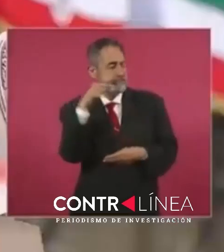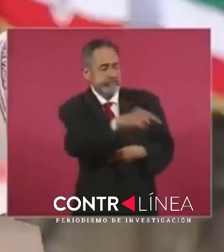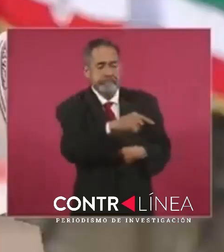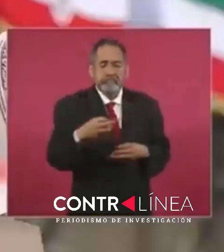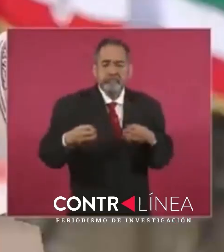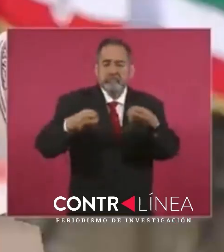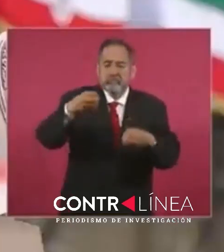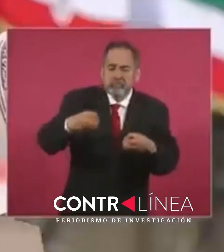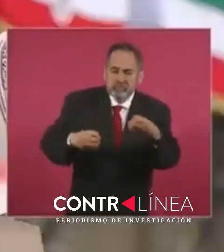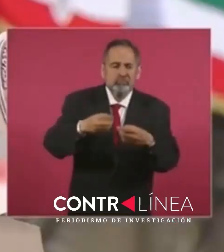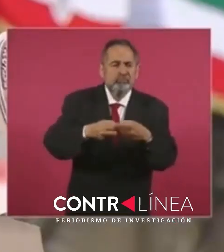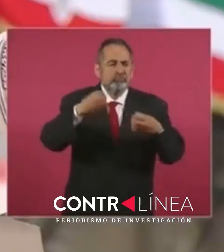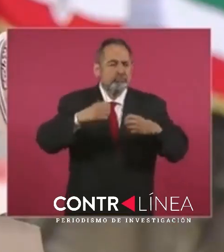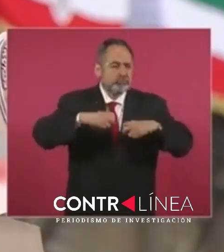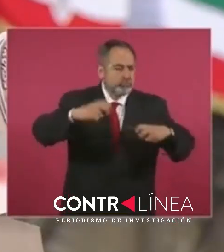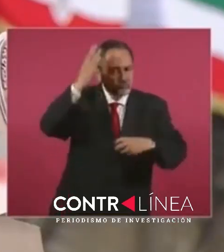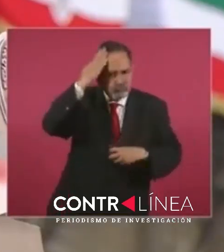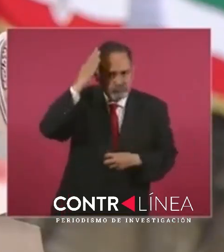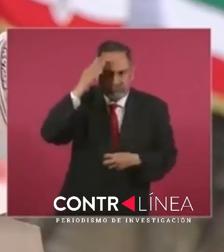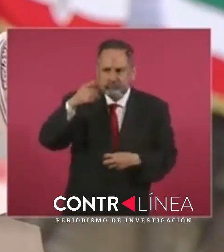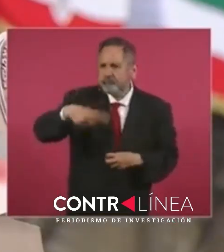magistrados y ministros,